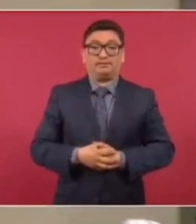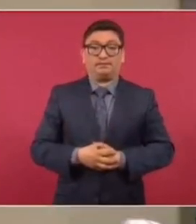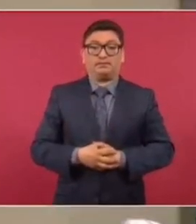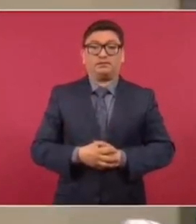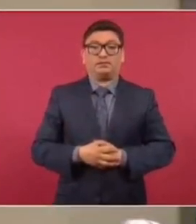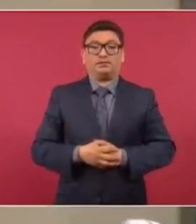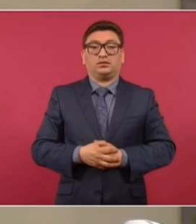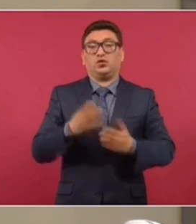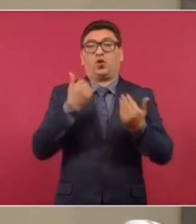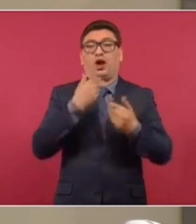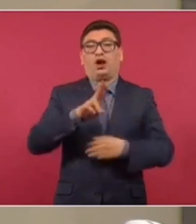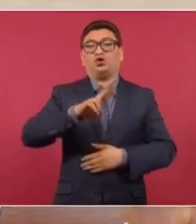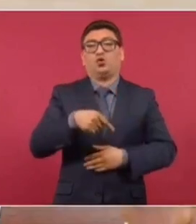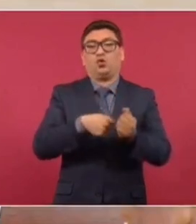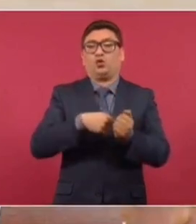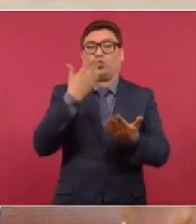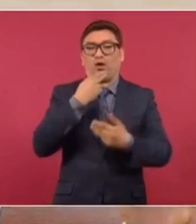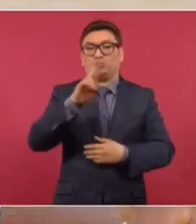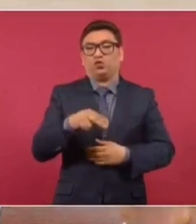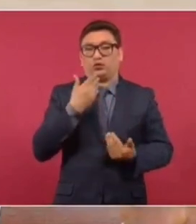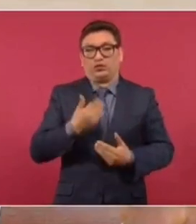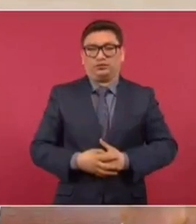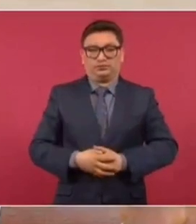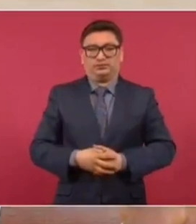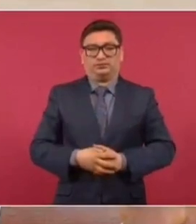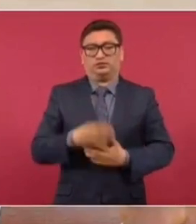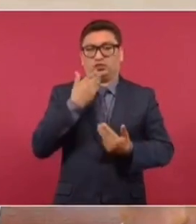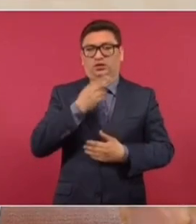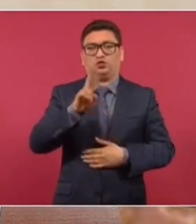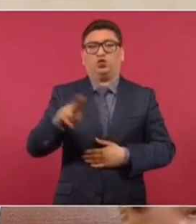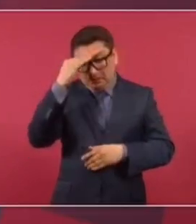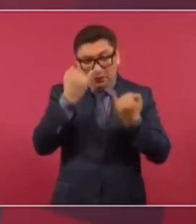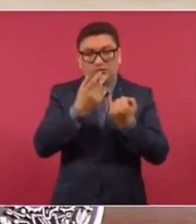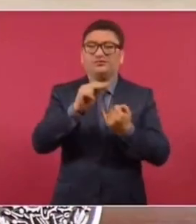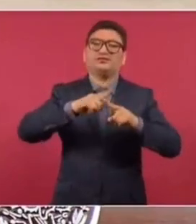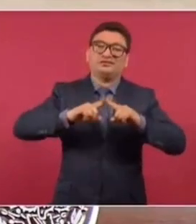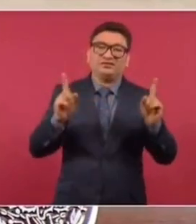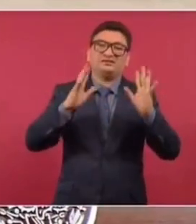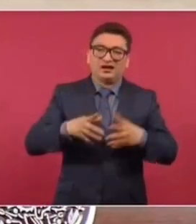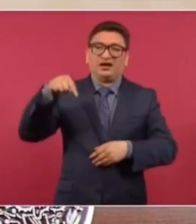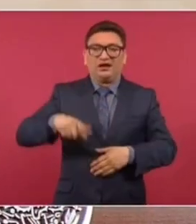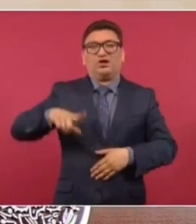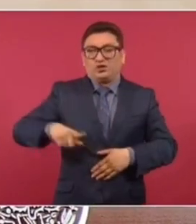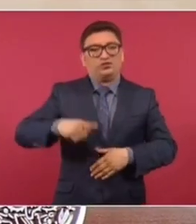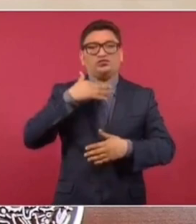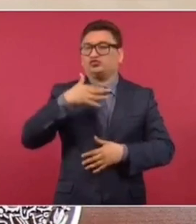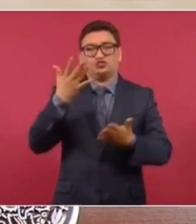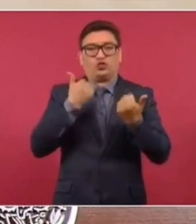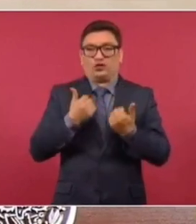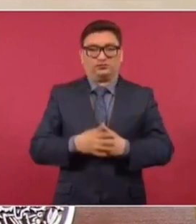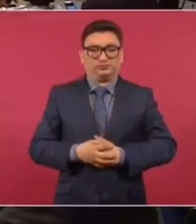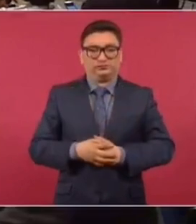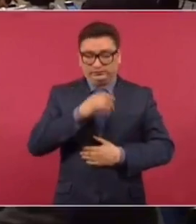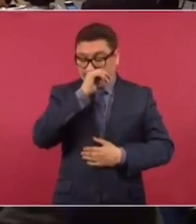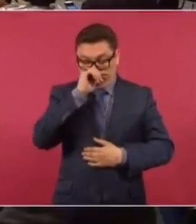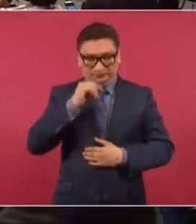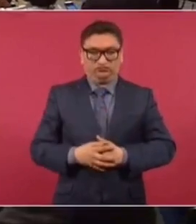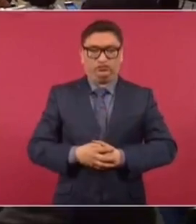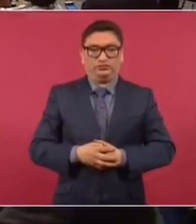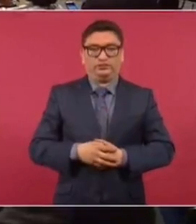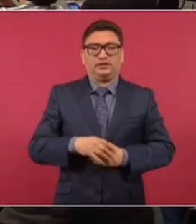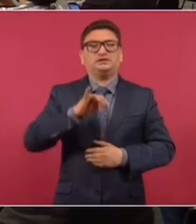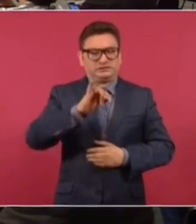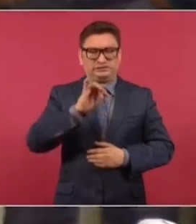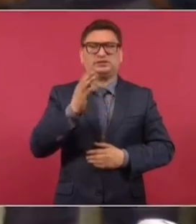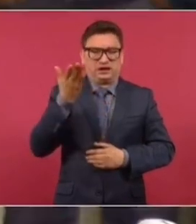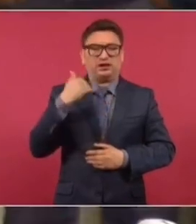¿Hay cosas ocultas cuando está algo? Nunca se oculta nada, nunca se oculta nada. Nada, absolutamente. No somos rateros. En este gobierno no hay corrupción. Es una empresa que se heredó de anteriores